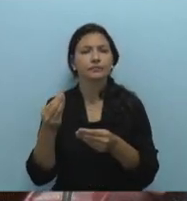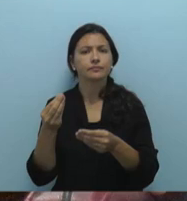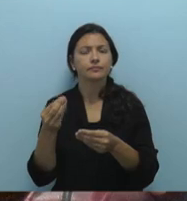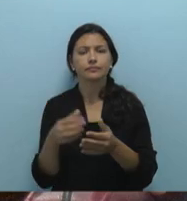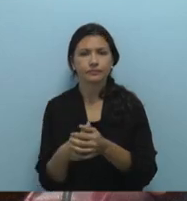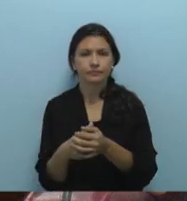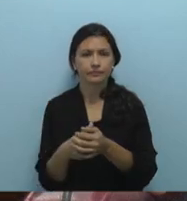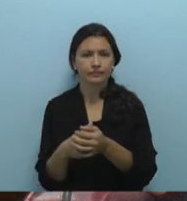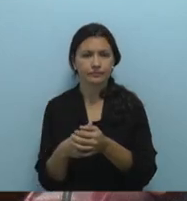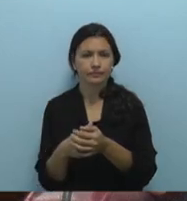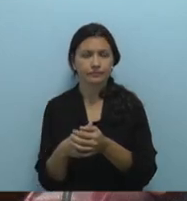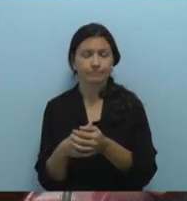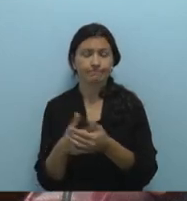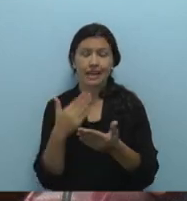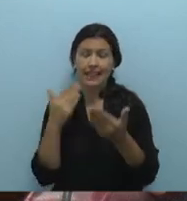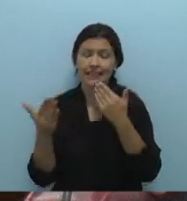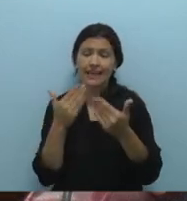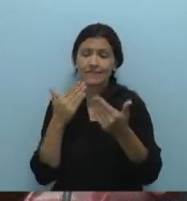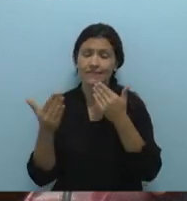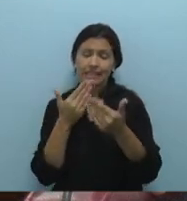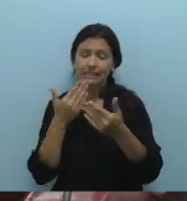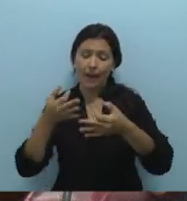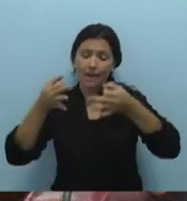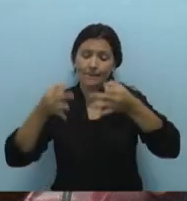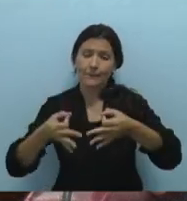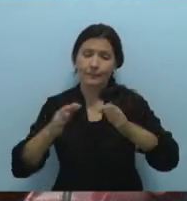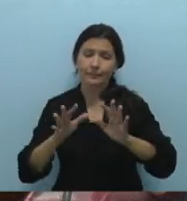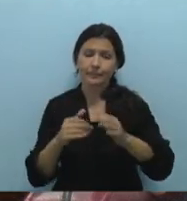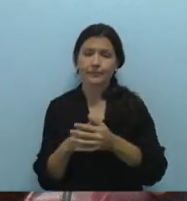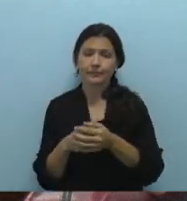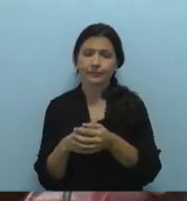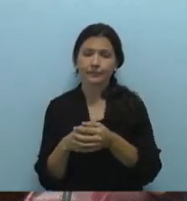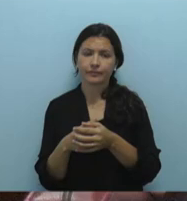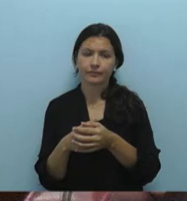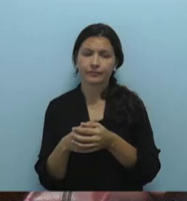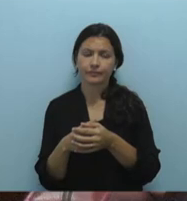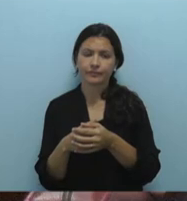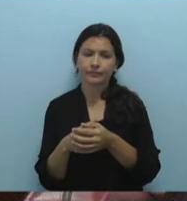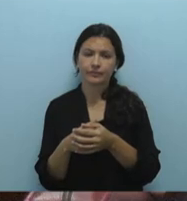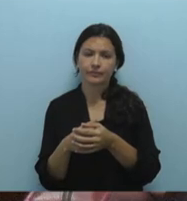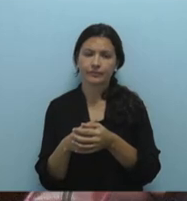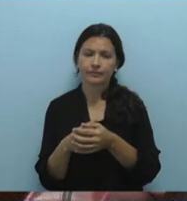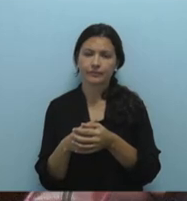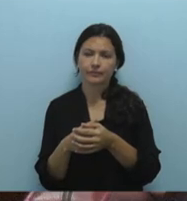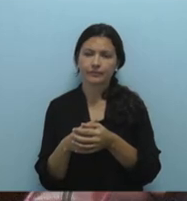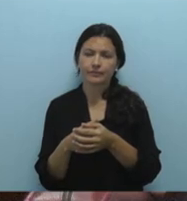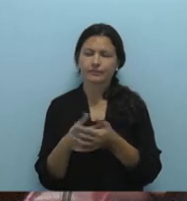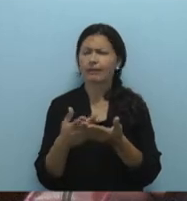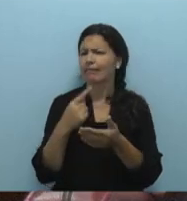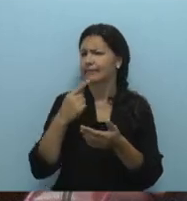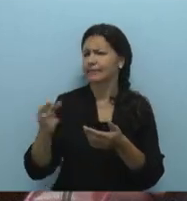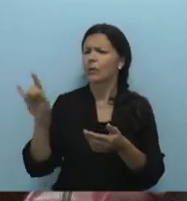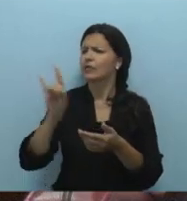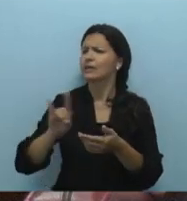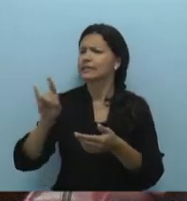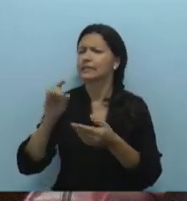los temas seriamente. No se puede decir gratuita y alegremente o cuestionar a la universidad sobre cómo se